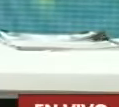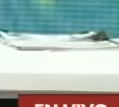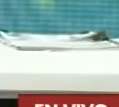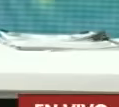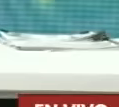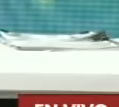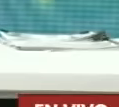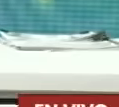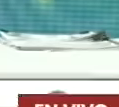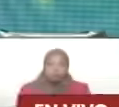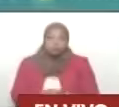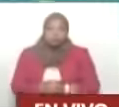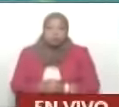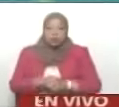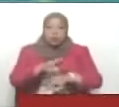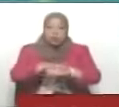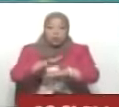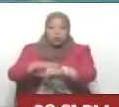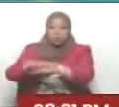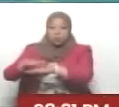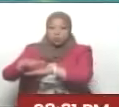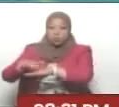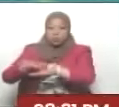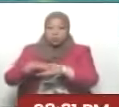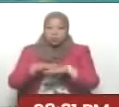de autoconvocarse